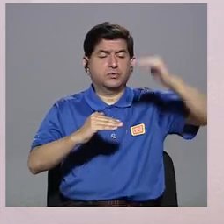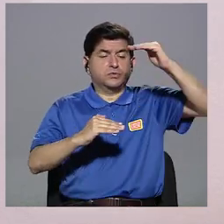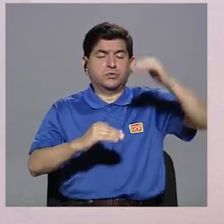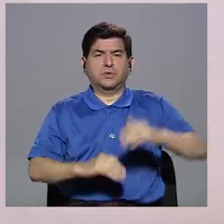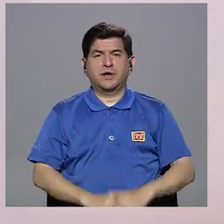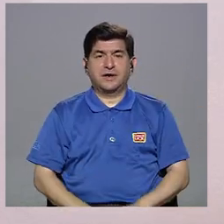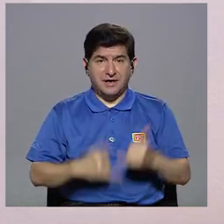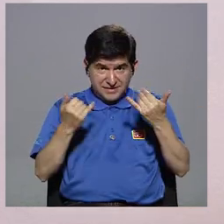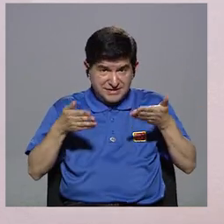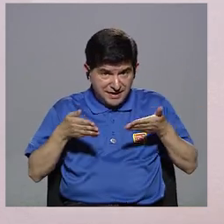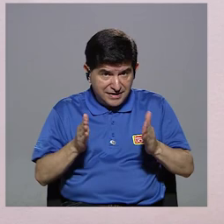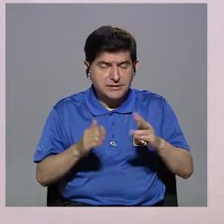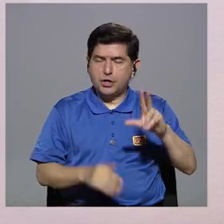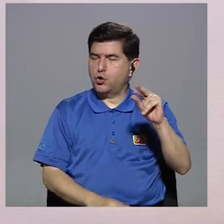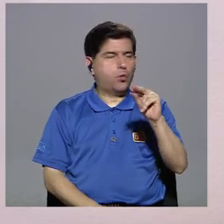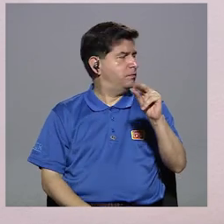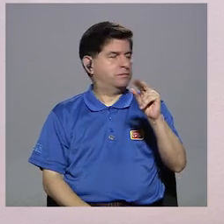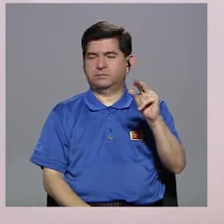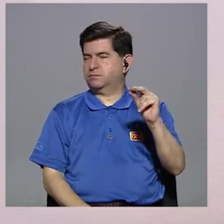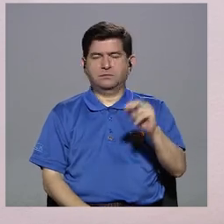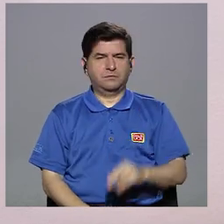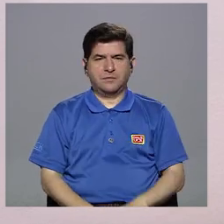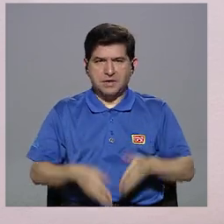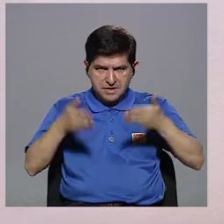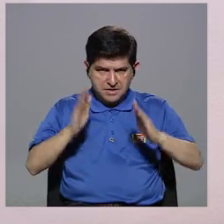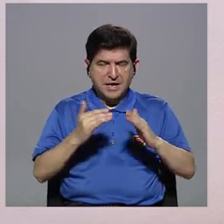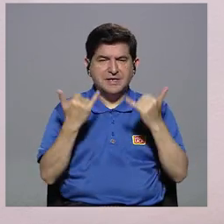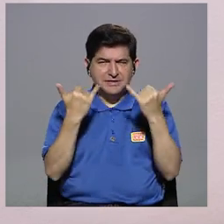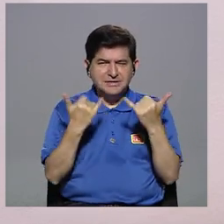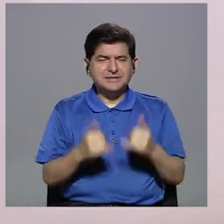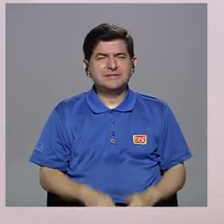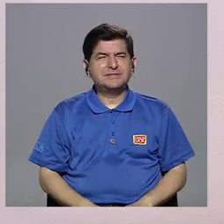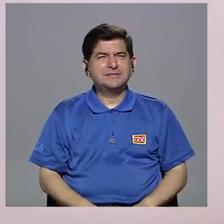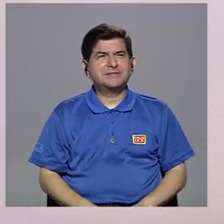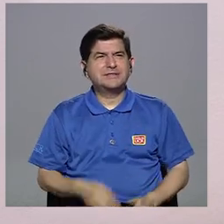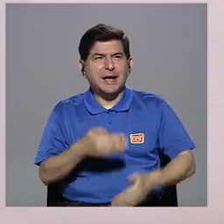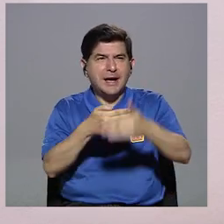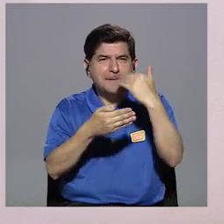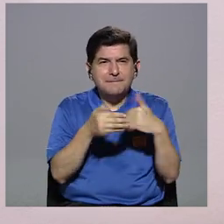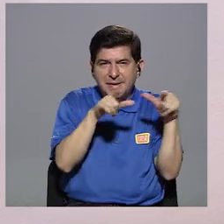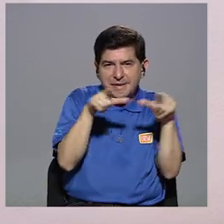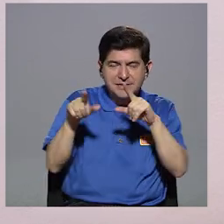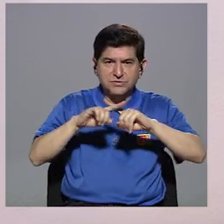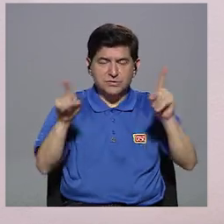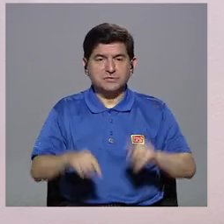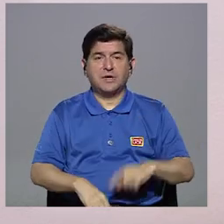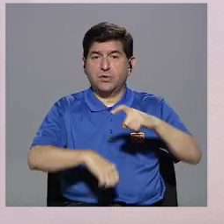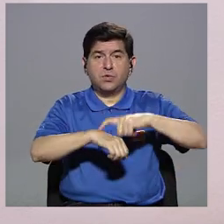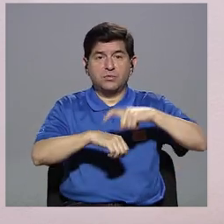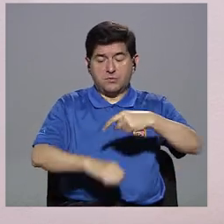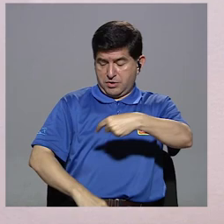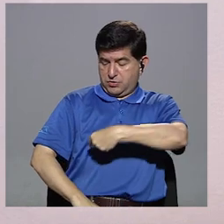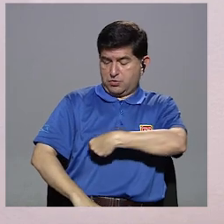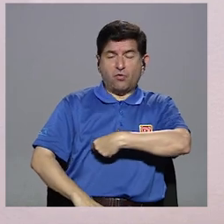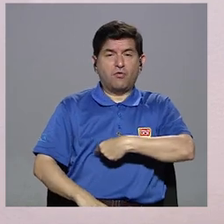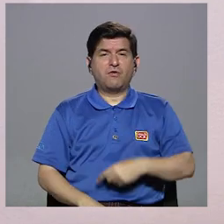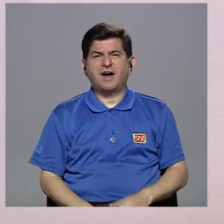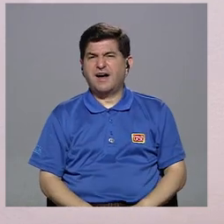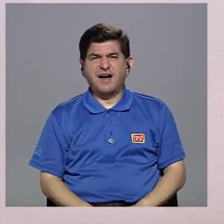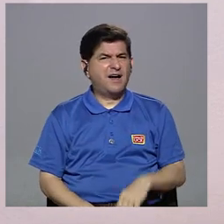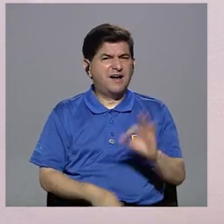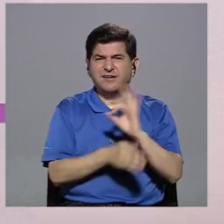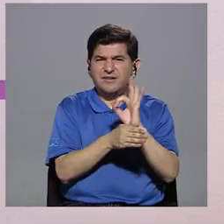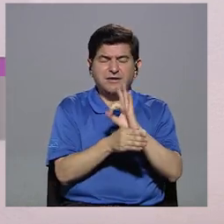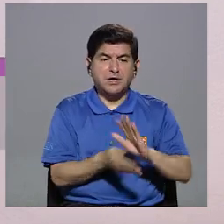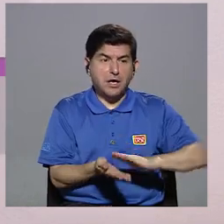pero no nacen con la predisposición pero en algún momento ya ese páncreas comienza a fallar y entonces se le